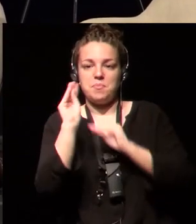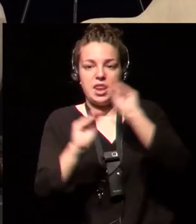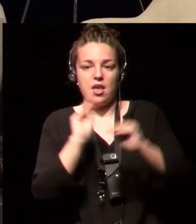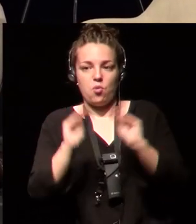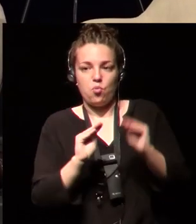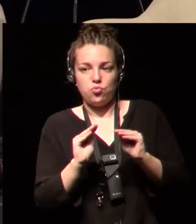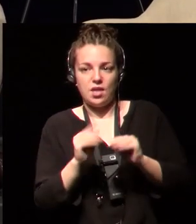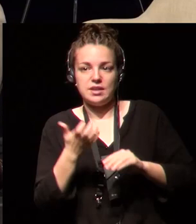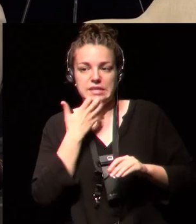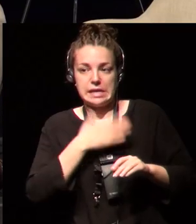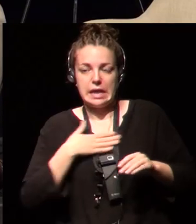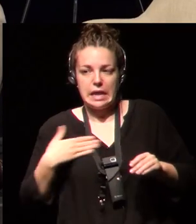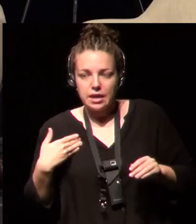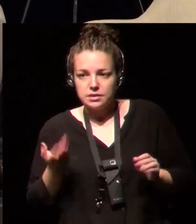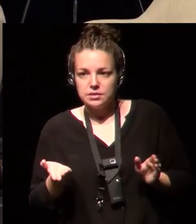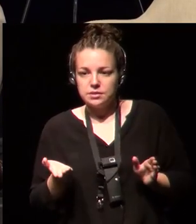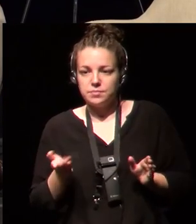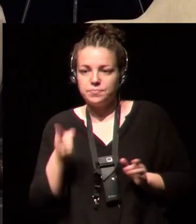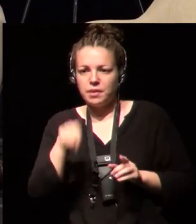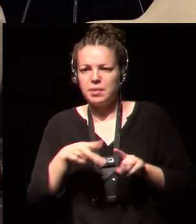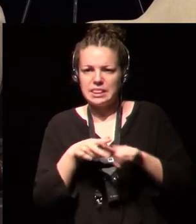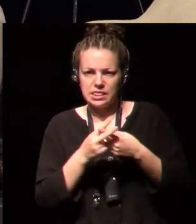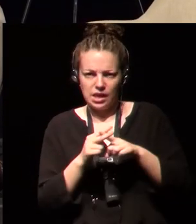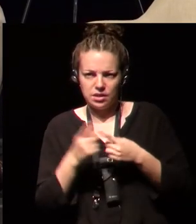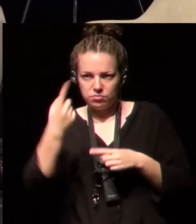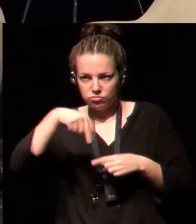de el taller que, como sabéis, va a desarrollar esta tarde.